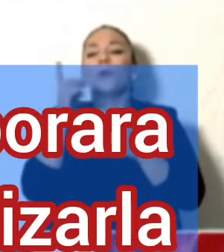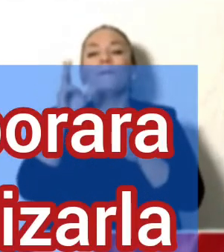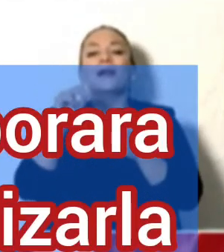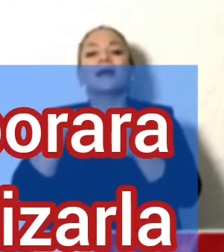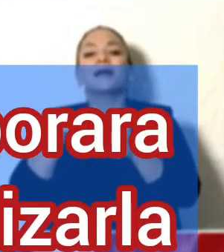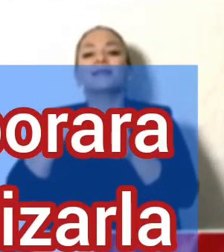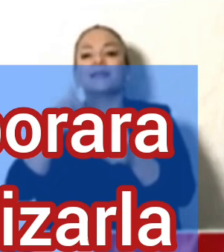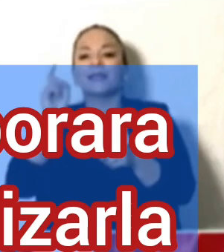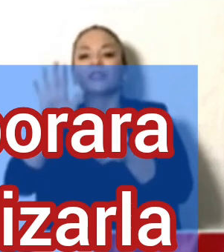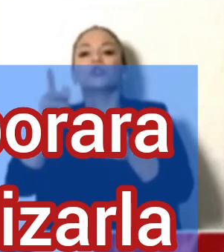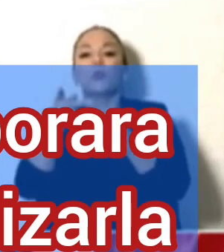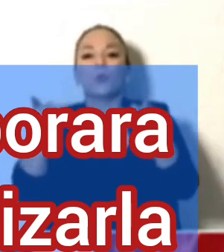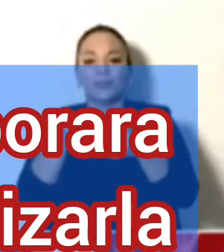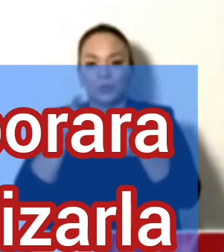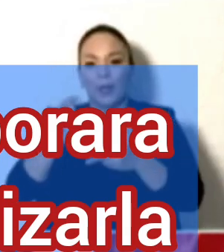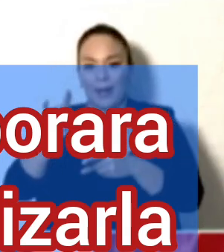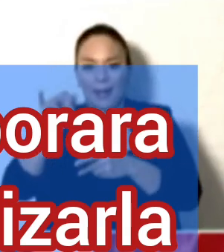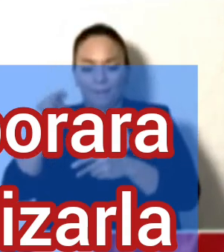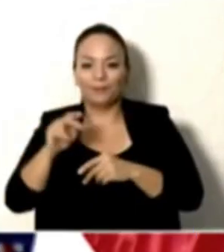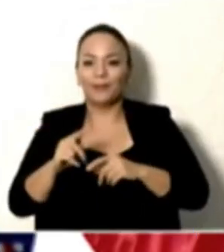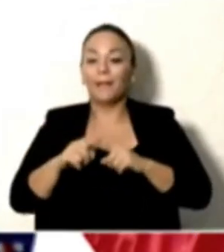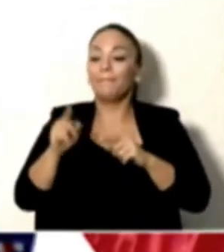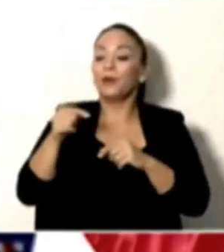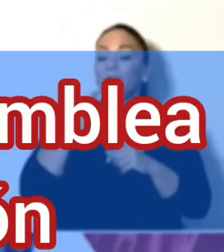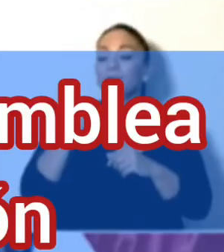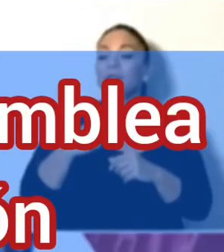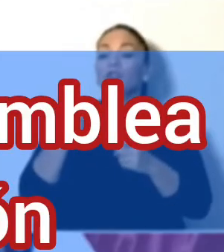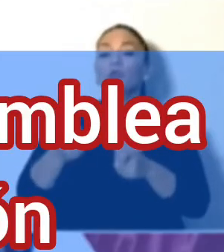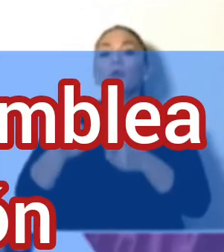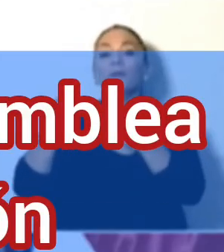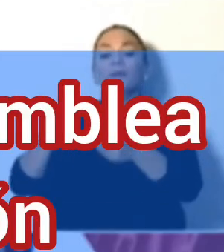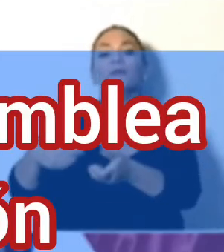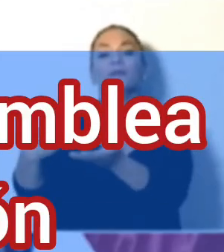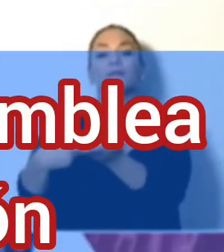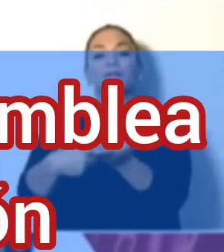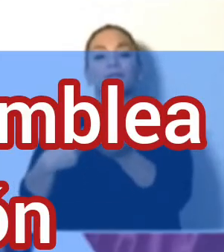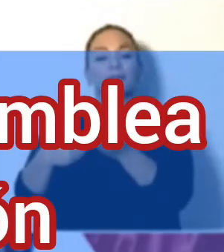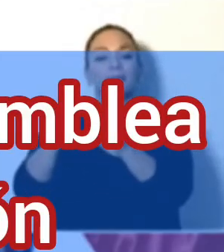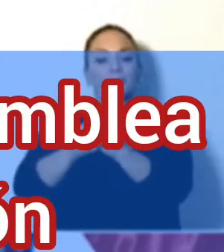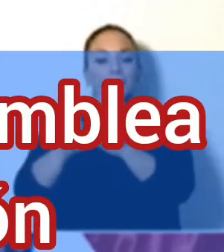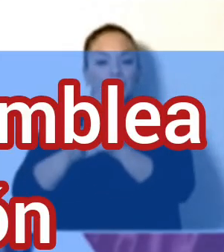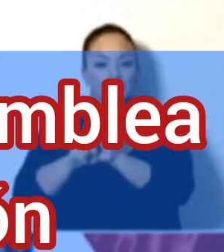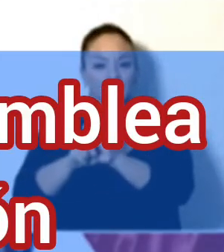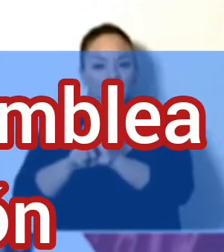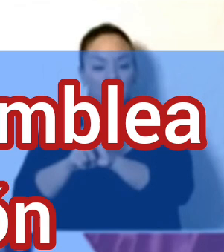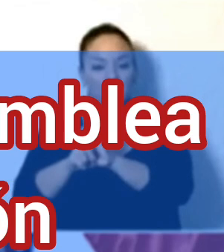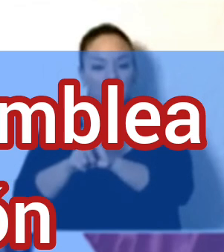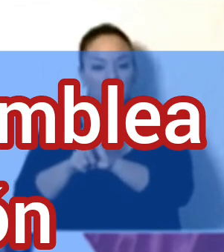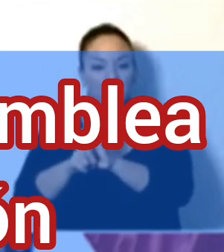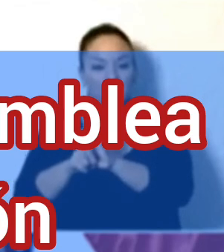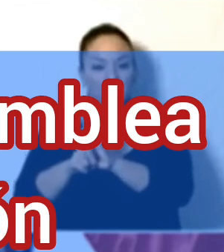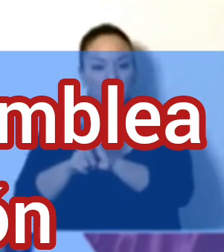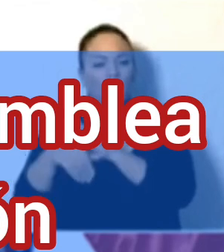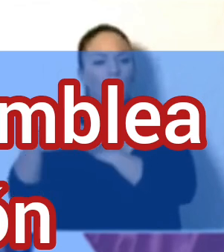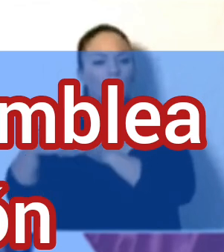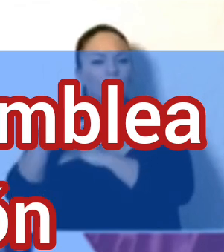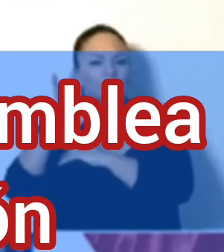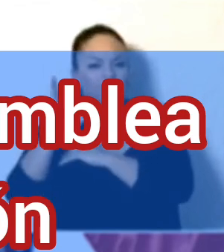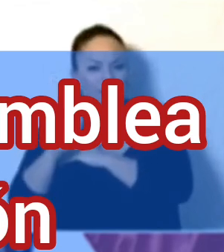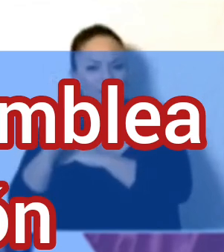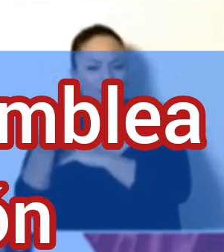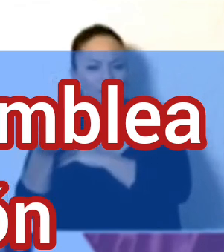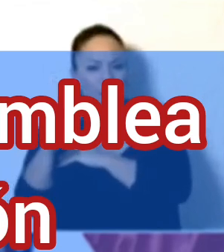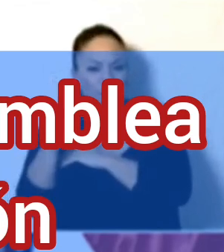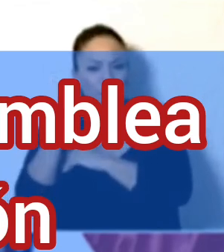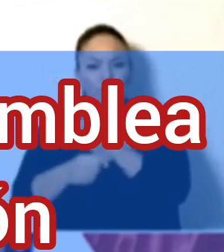se procedería a presentarlo para su discusión en el Congreso a más tardar el 30